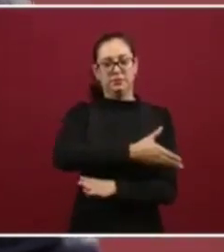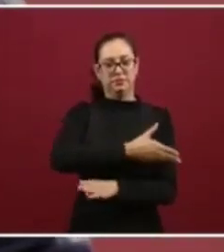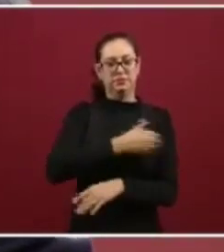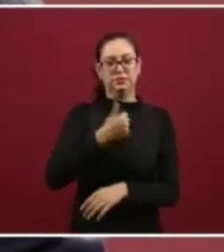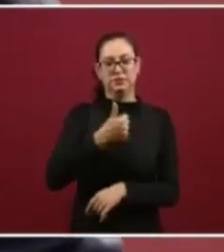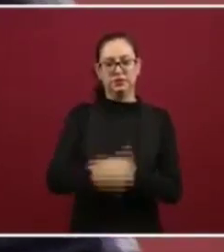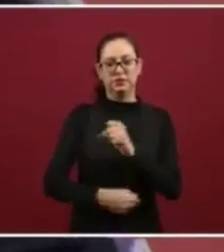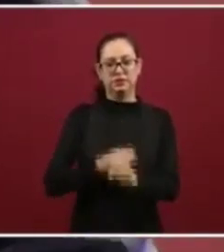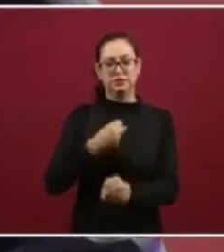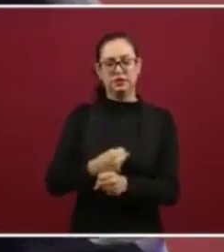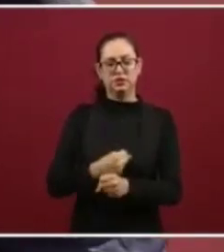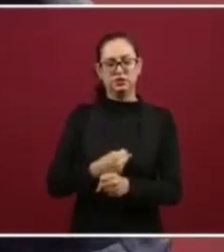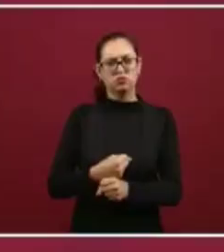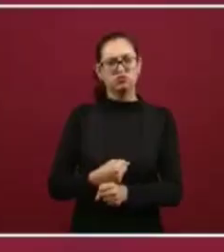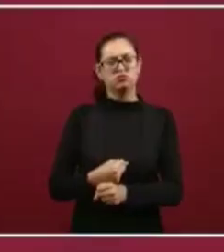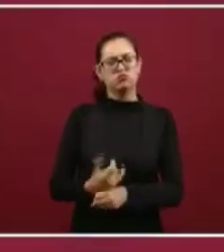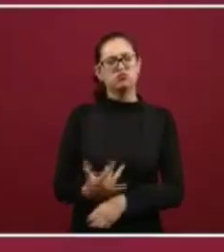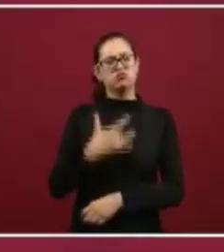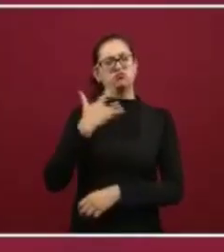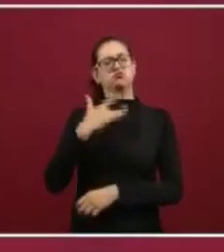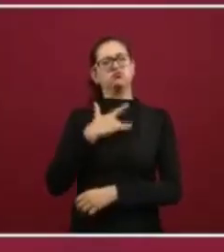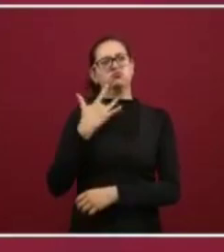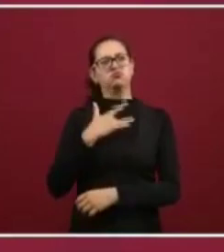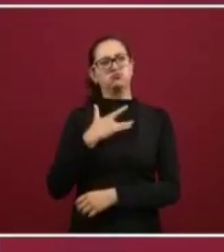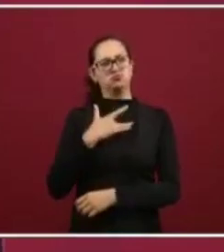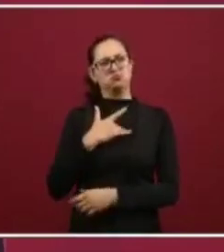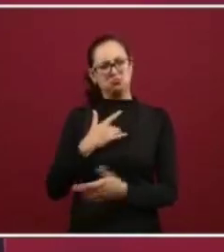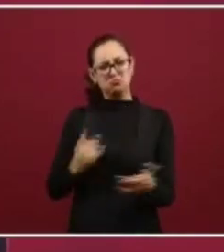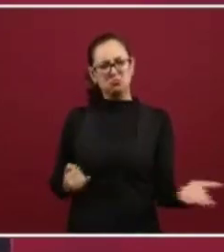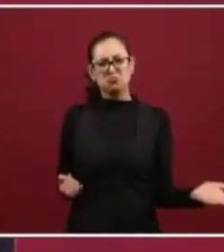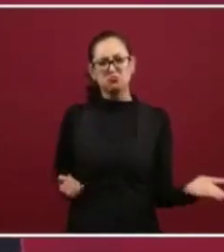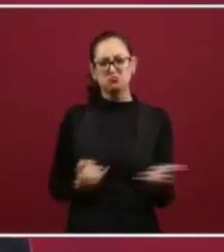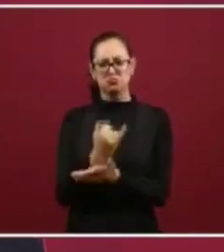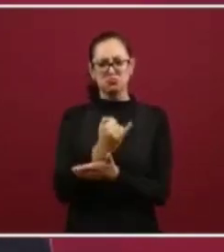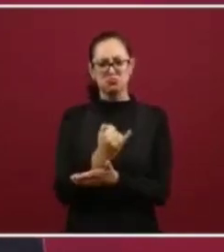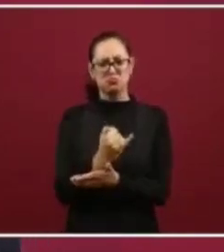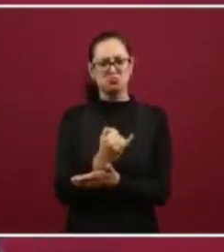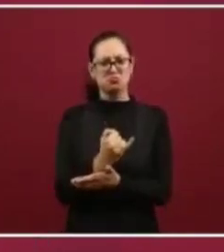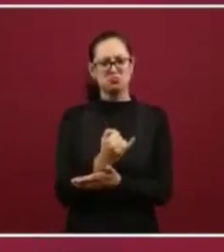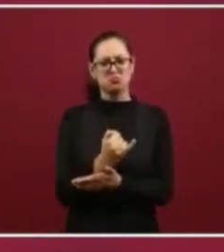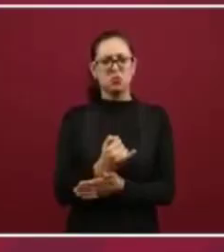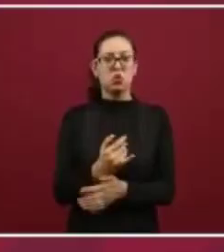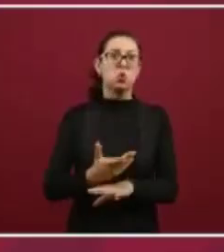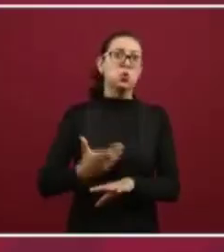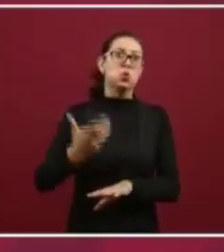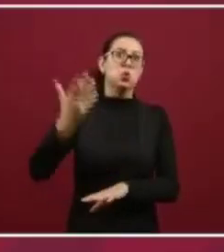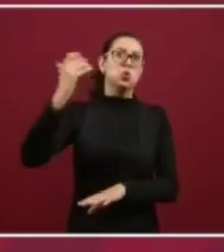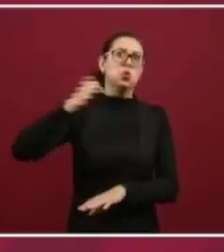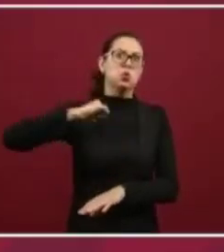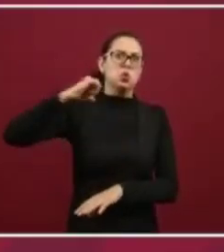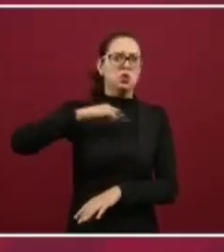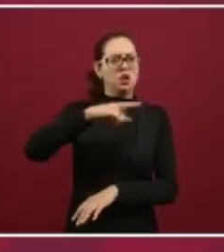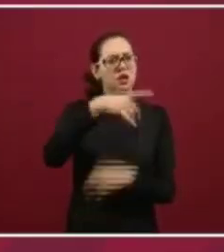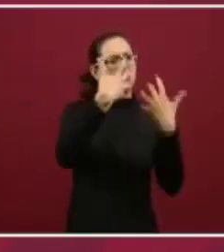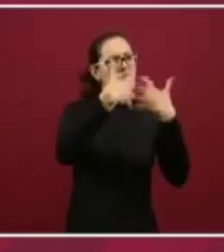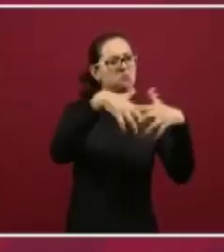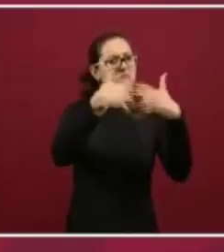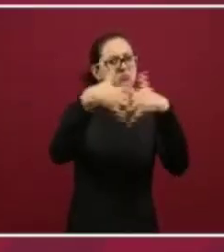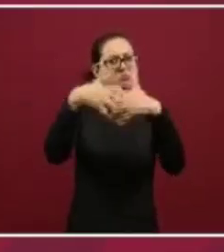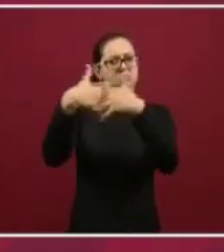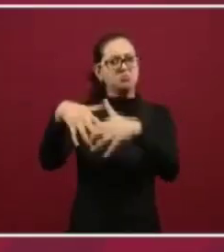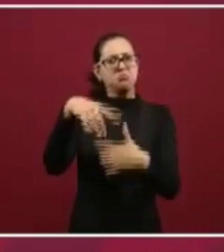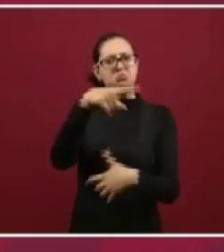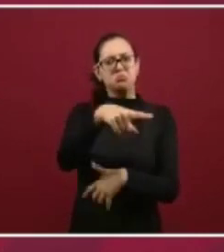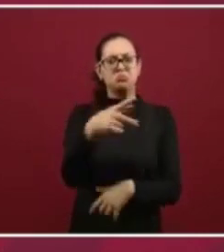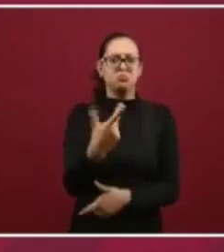adquirir plantas que se habían privatizado desde la época de Salinas. Esa planta